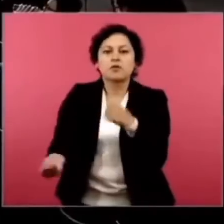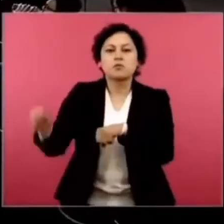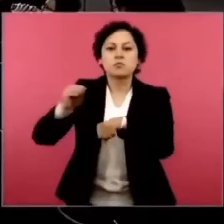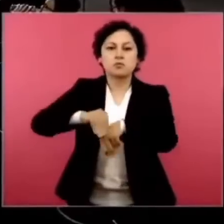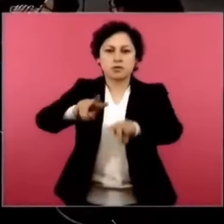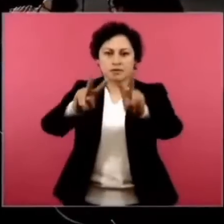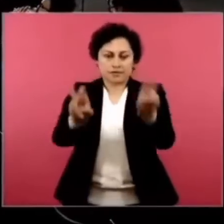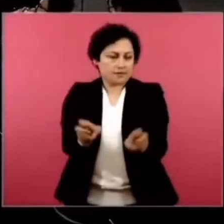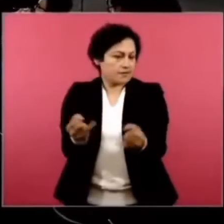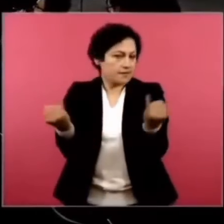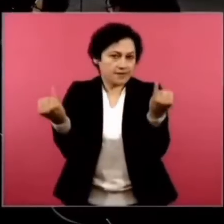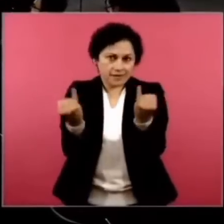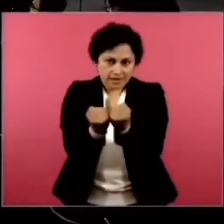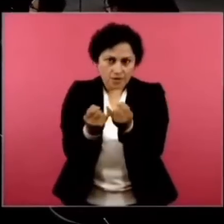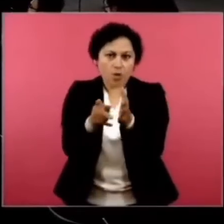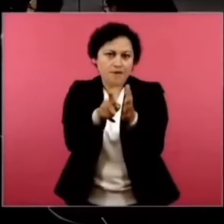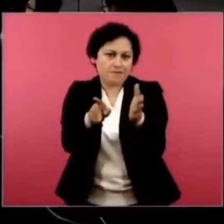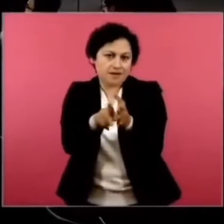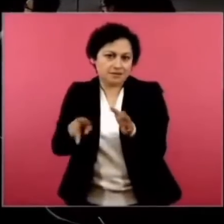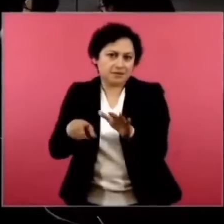y uno que se llama Prensa Vendida.